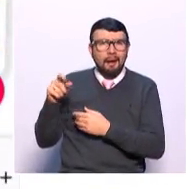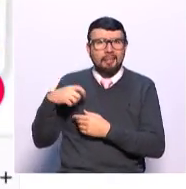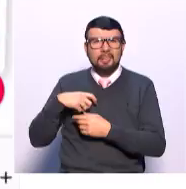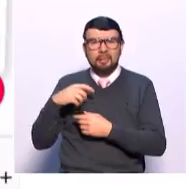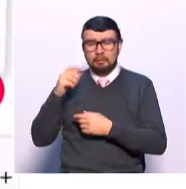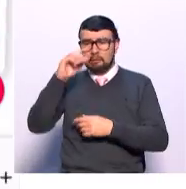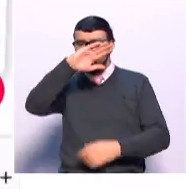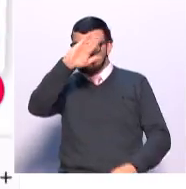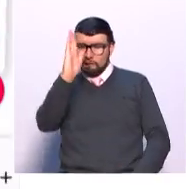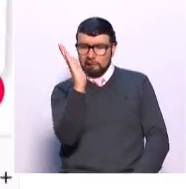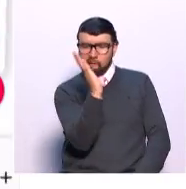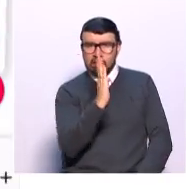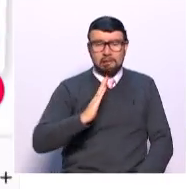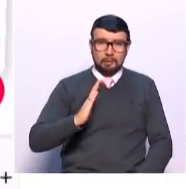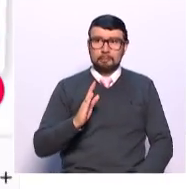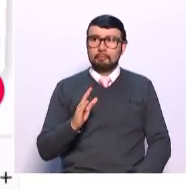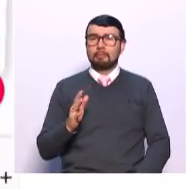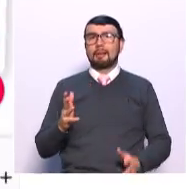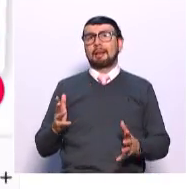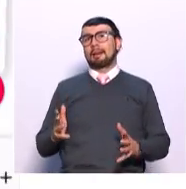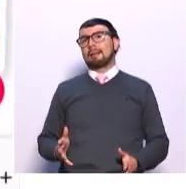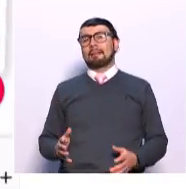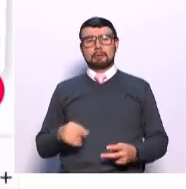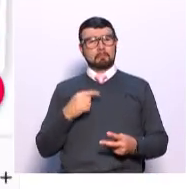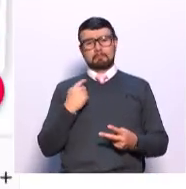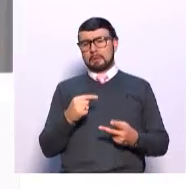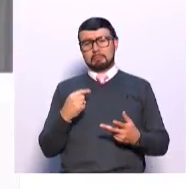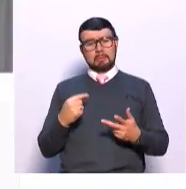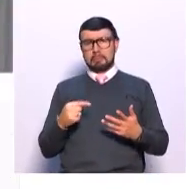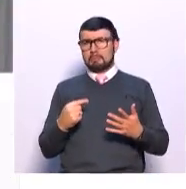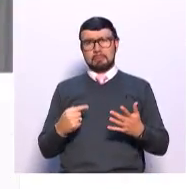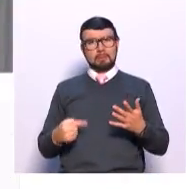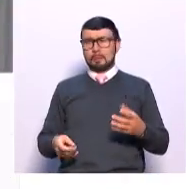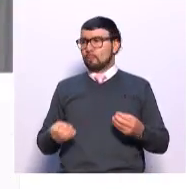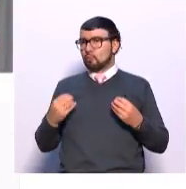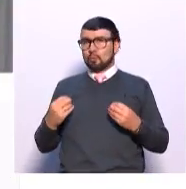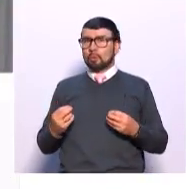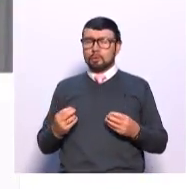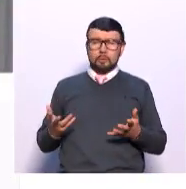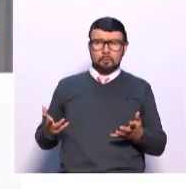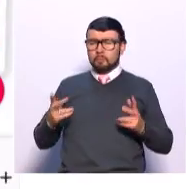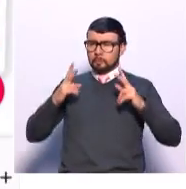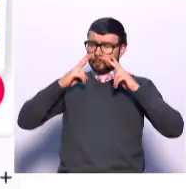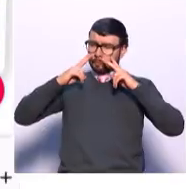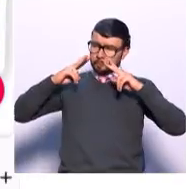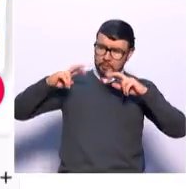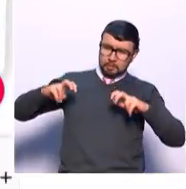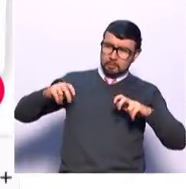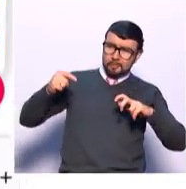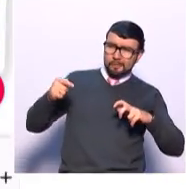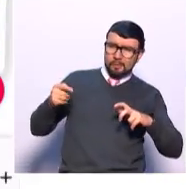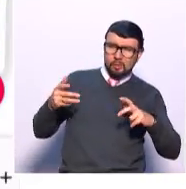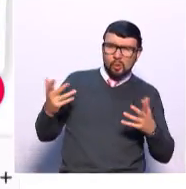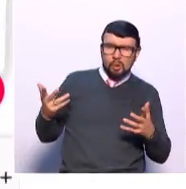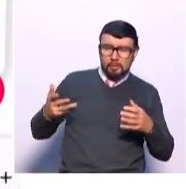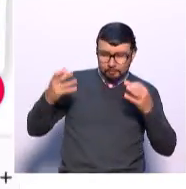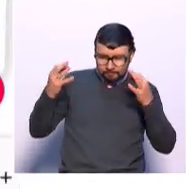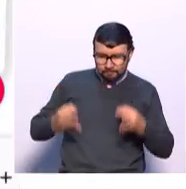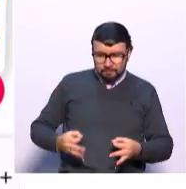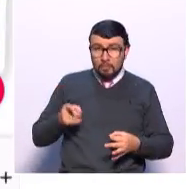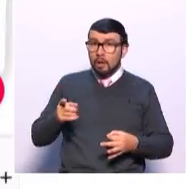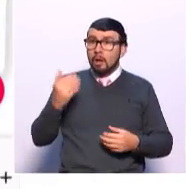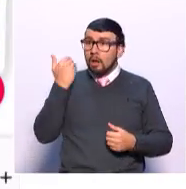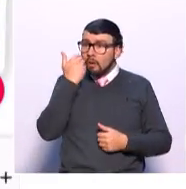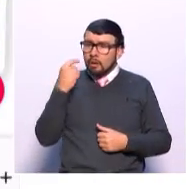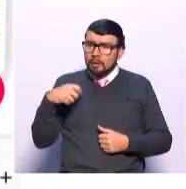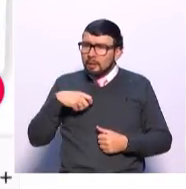de la columna los dosis escoliosis cifosis y uno tiene que definir muy bien la patología que tiene